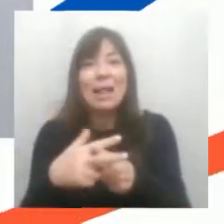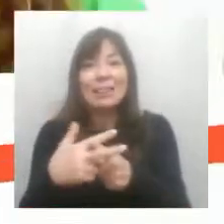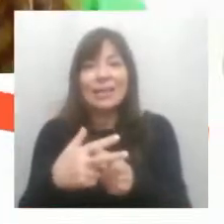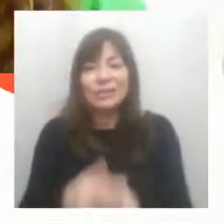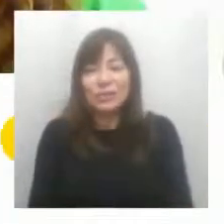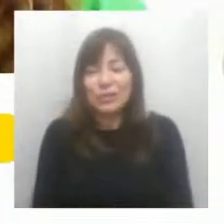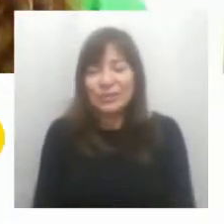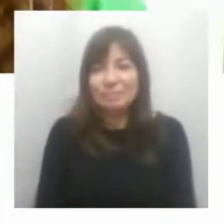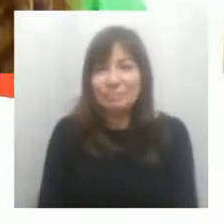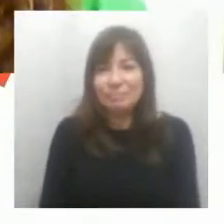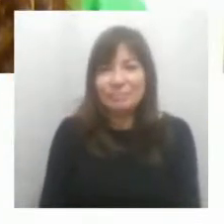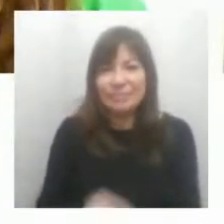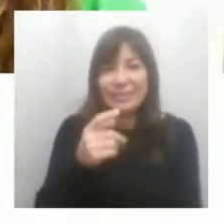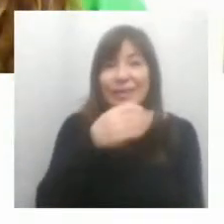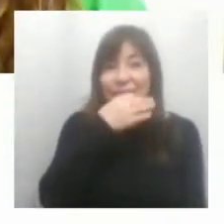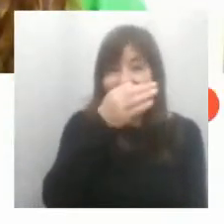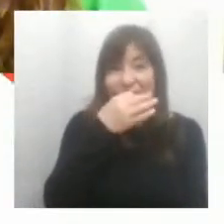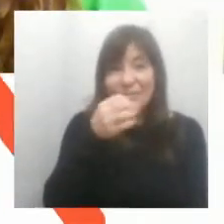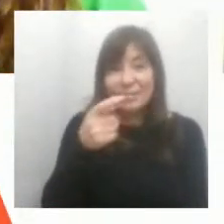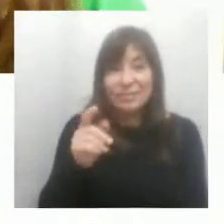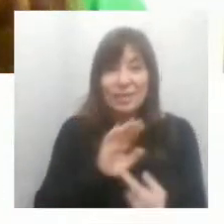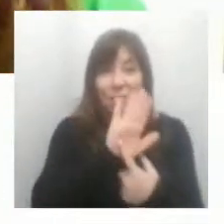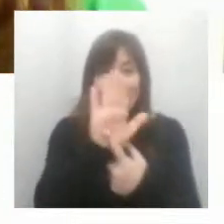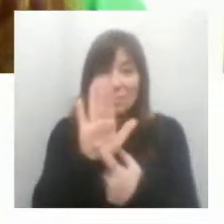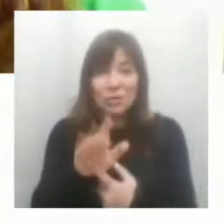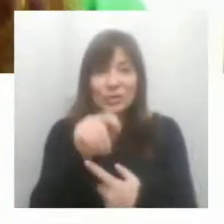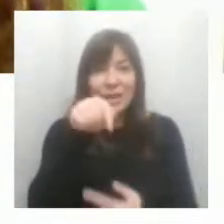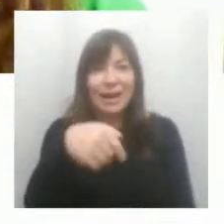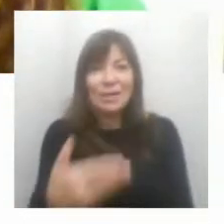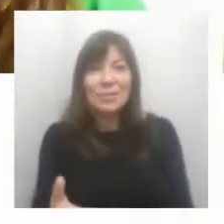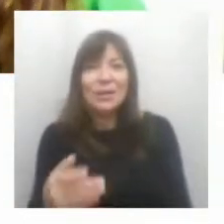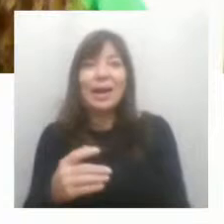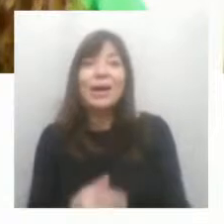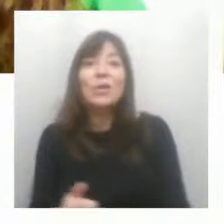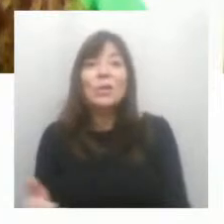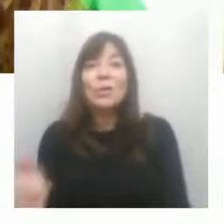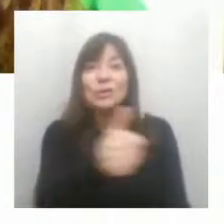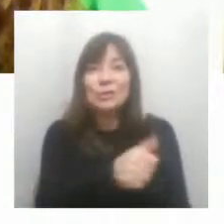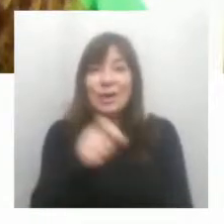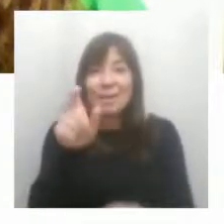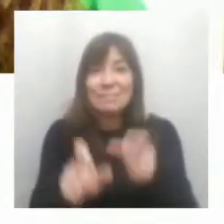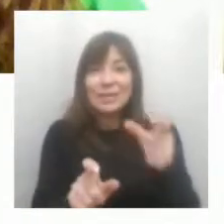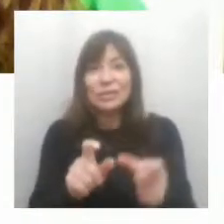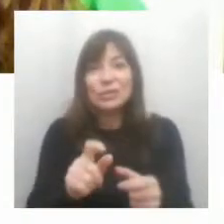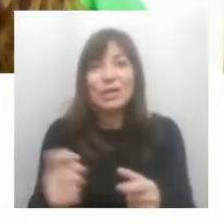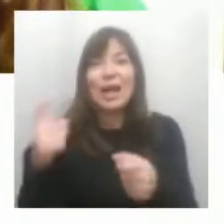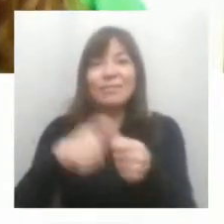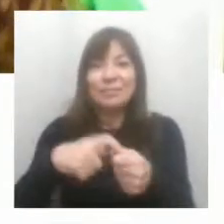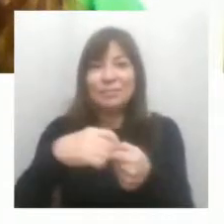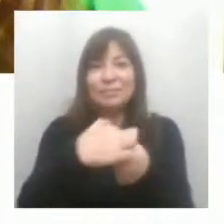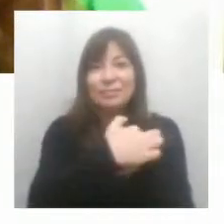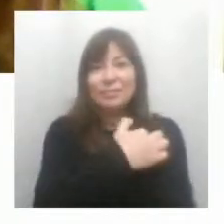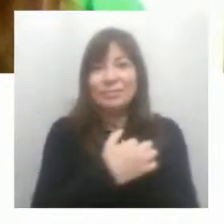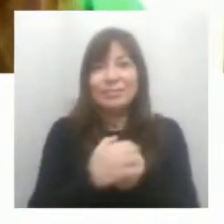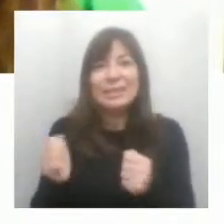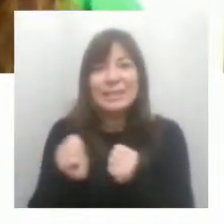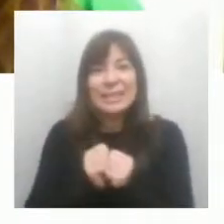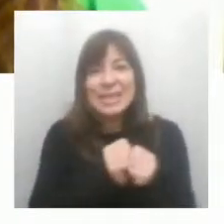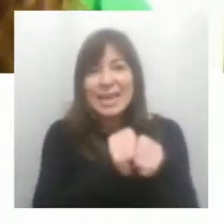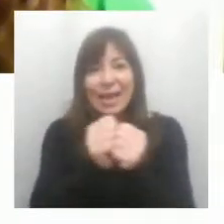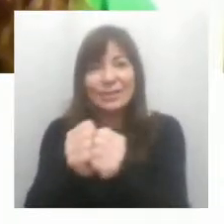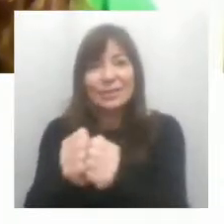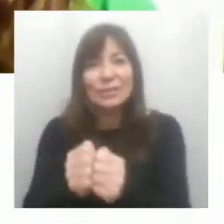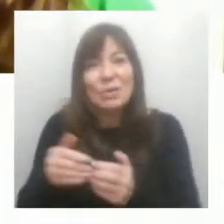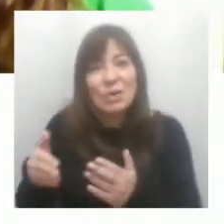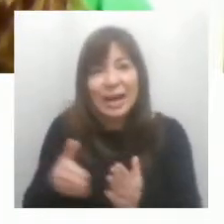que tenemos este dato, que es muy interesante, y lo vamos a compartir con todas las personas que están hoy día siguiendo este recorrido patrimonial, que es el trabajo